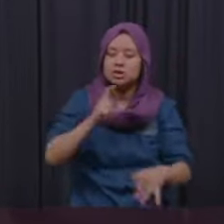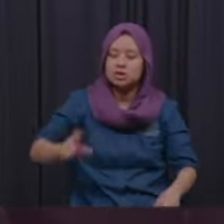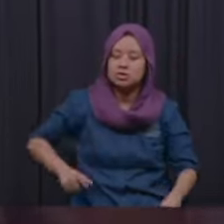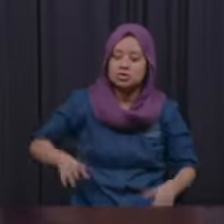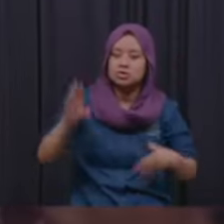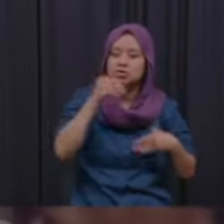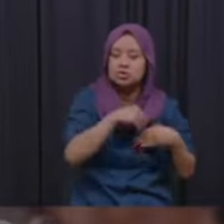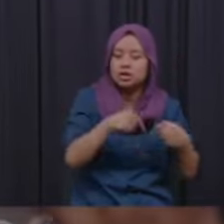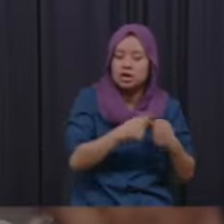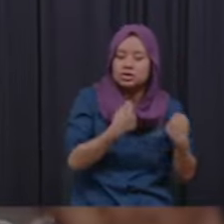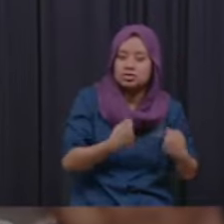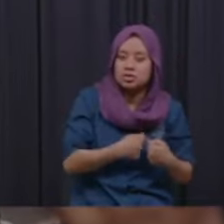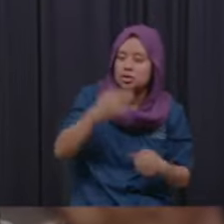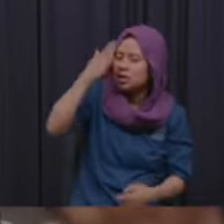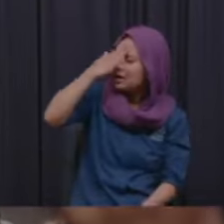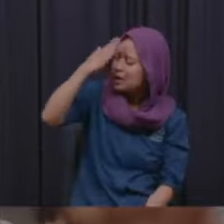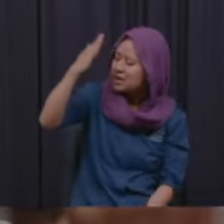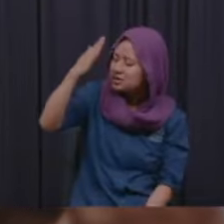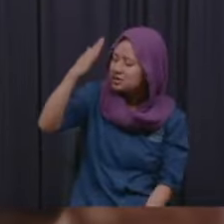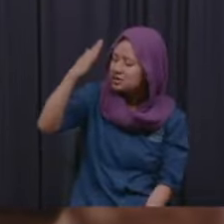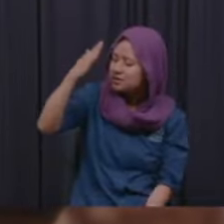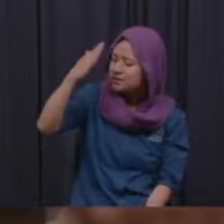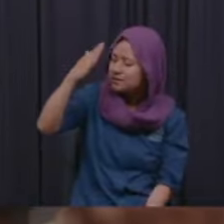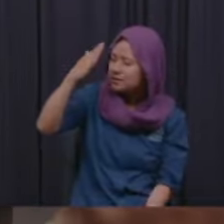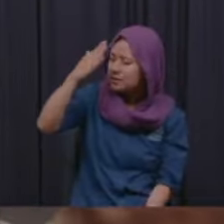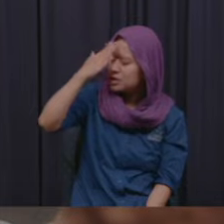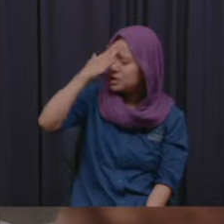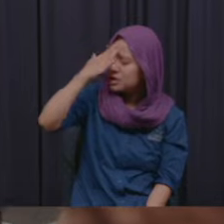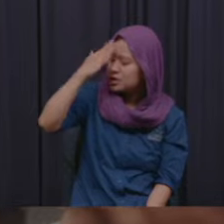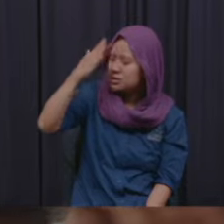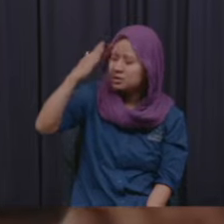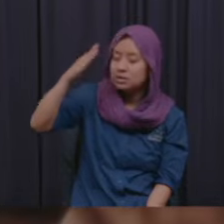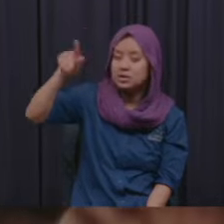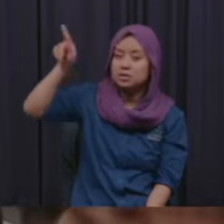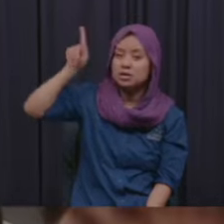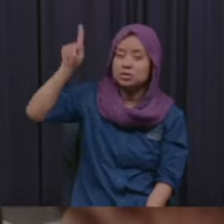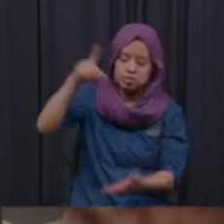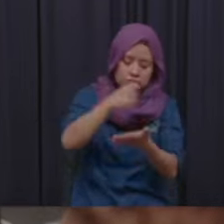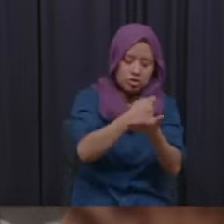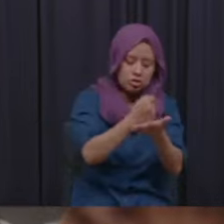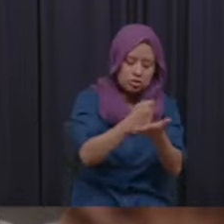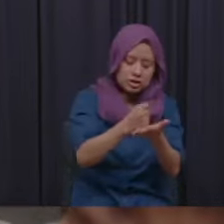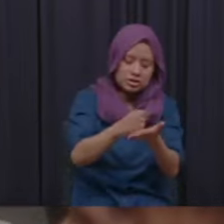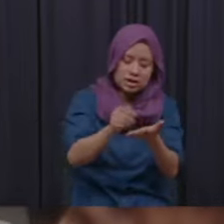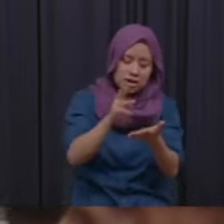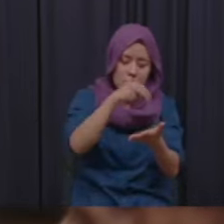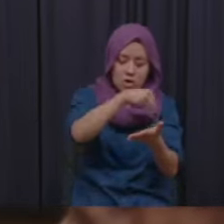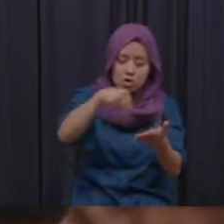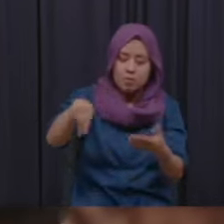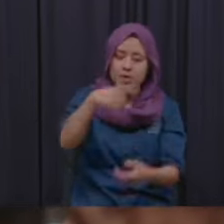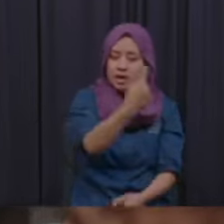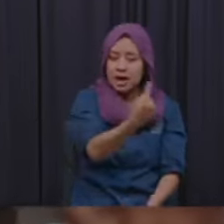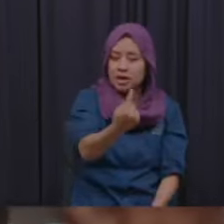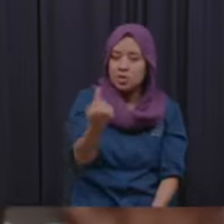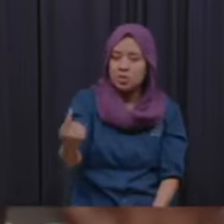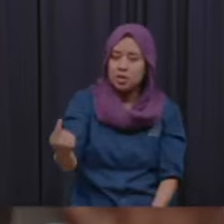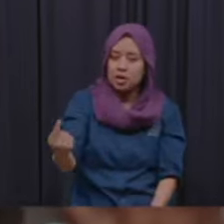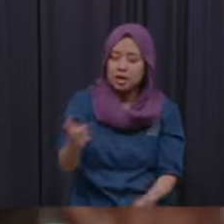Gracias. Te pedimos que por favor, Señor, anote sus nombres en el libro de la vida.